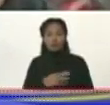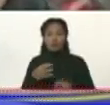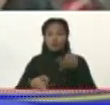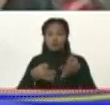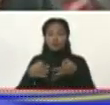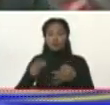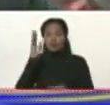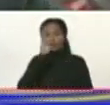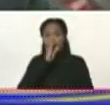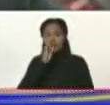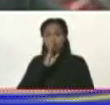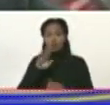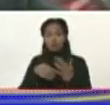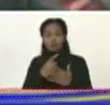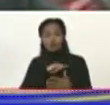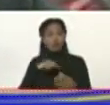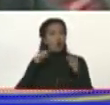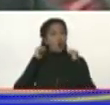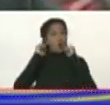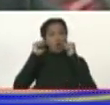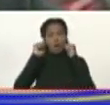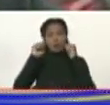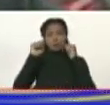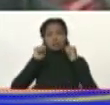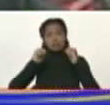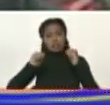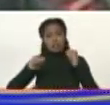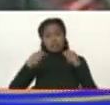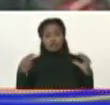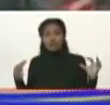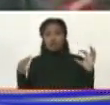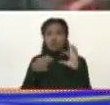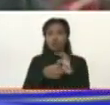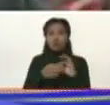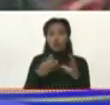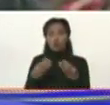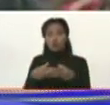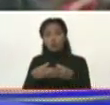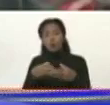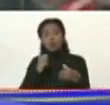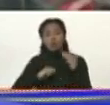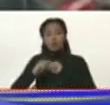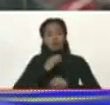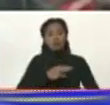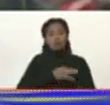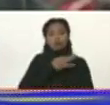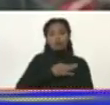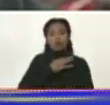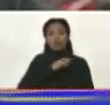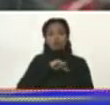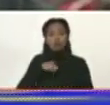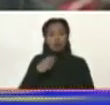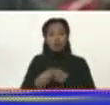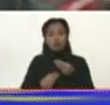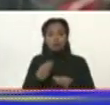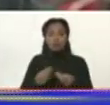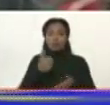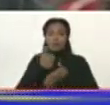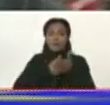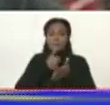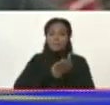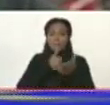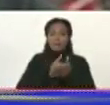de Brasil, y lo logramos. Es decir, esa unión de partidos y movimientos sociales es lo que hemos estado dando la